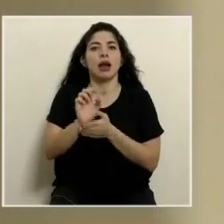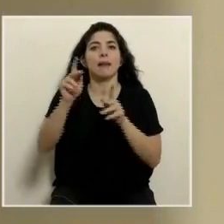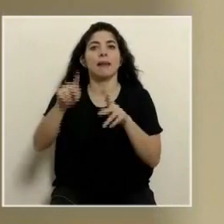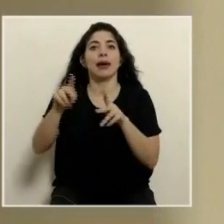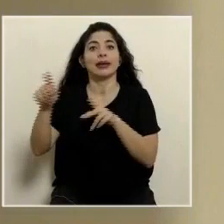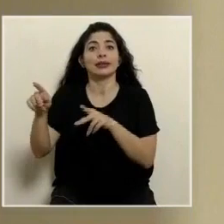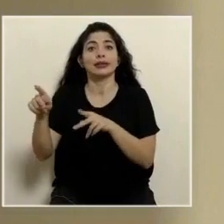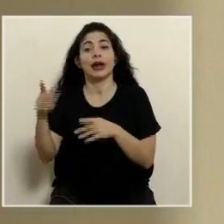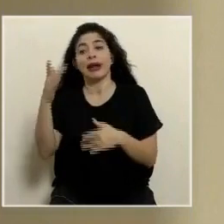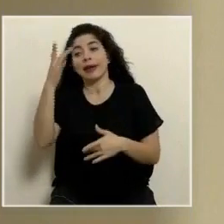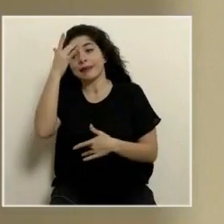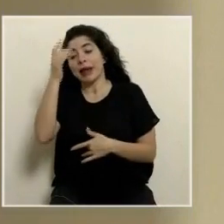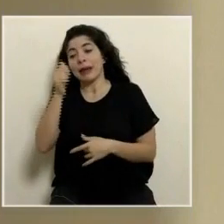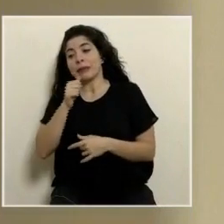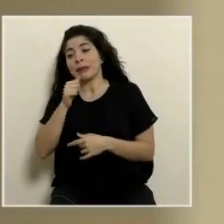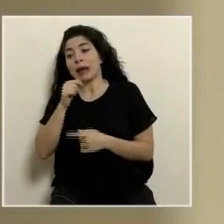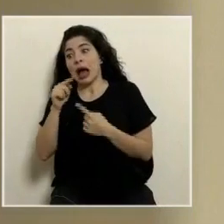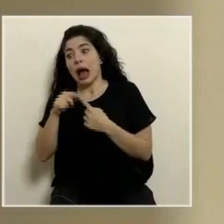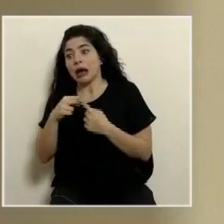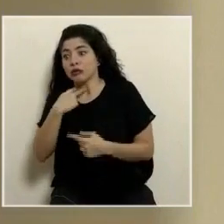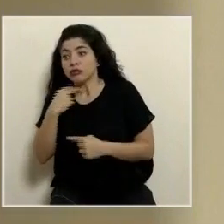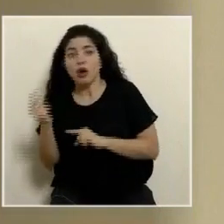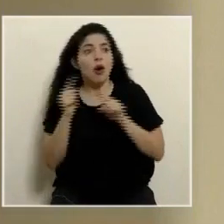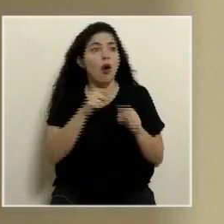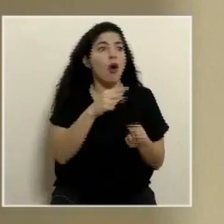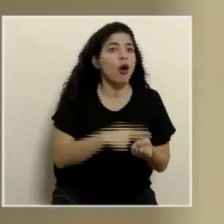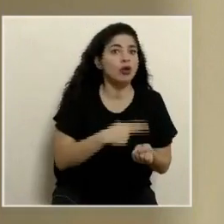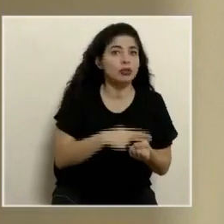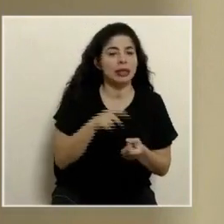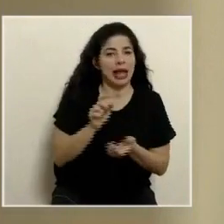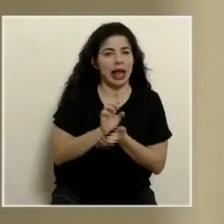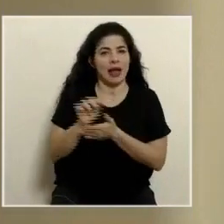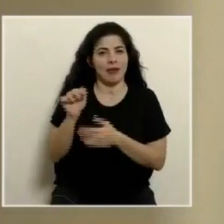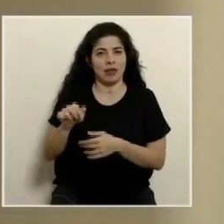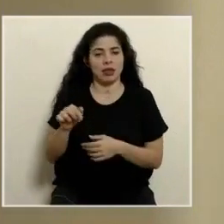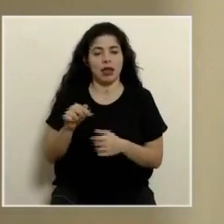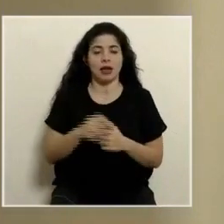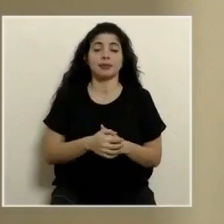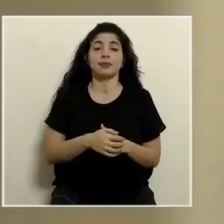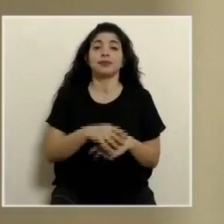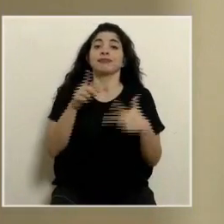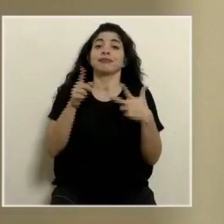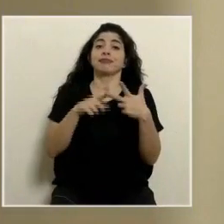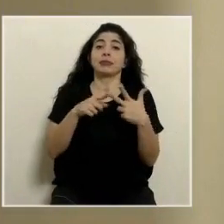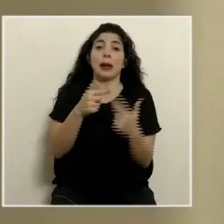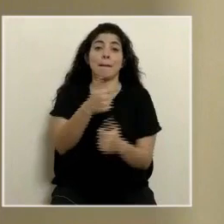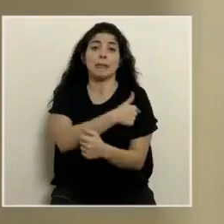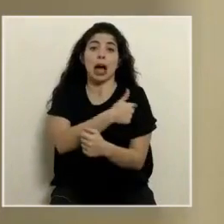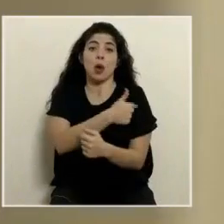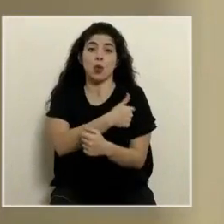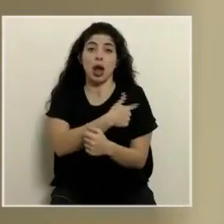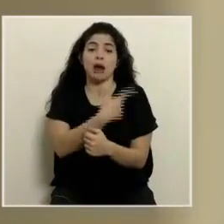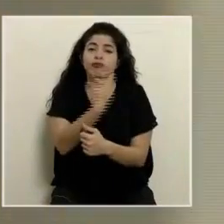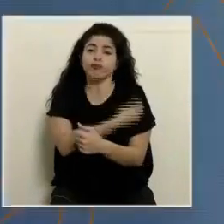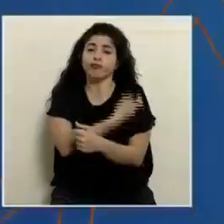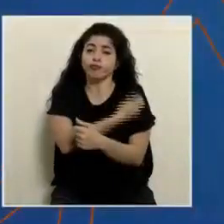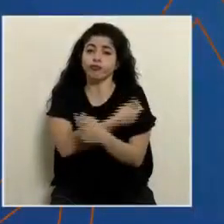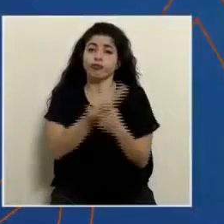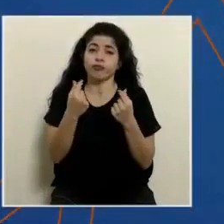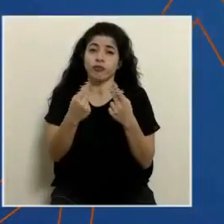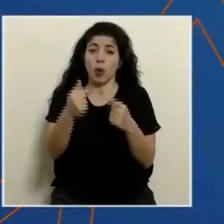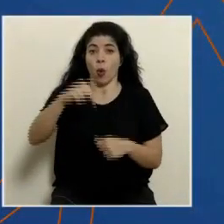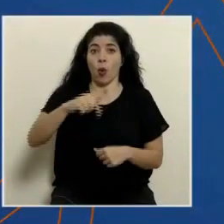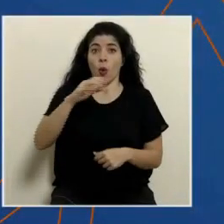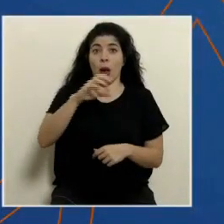que llegar a una etapa de hospitalización. En materia de vacunas y aceleración de vacunas, el día de hoy la